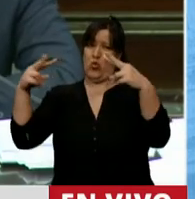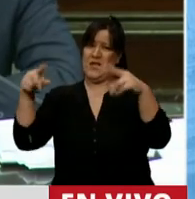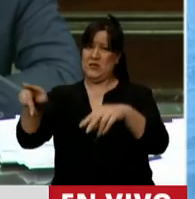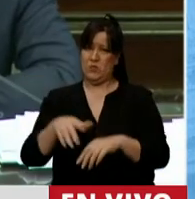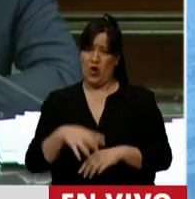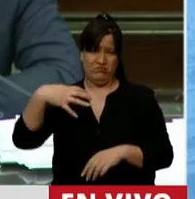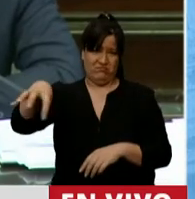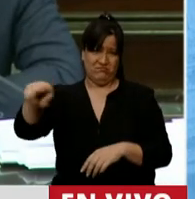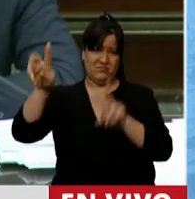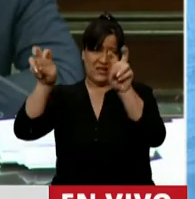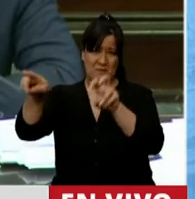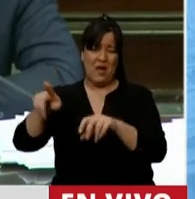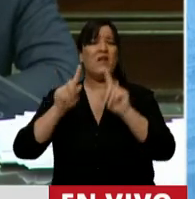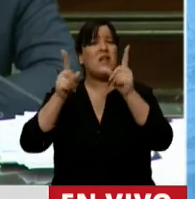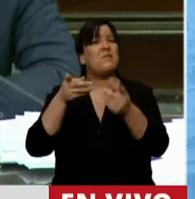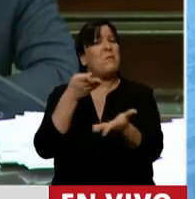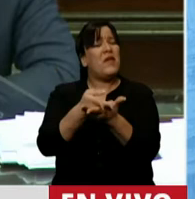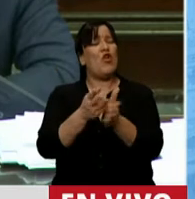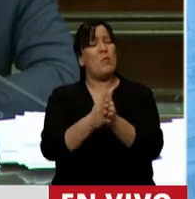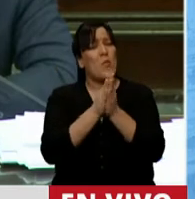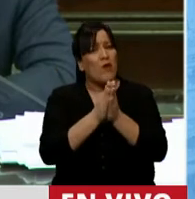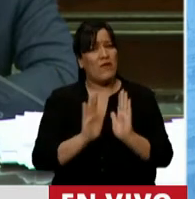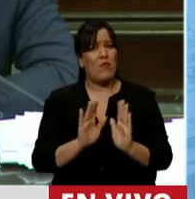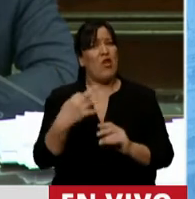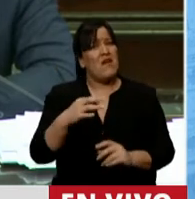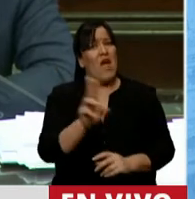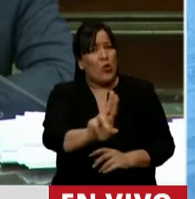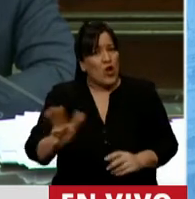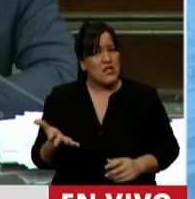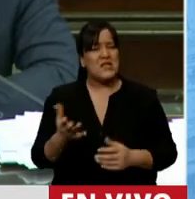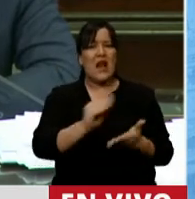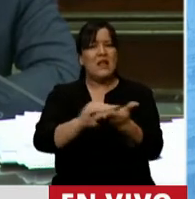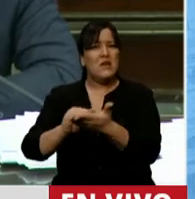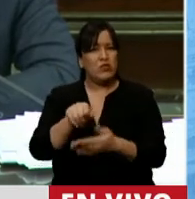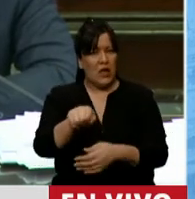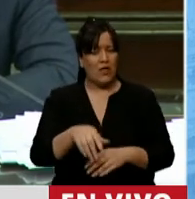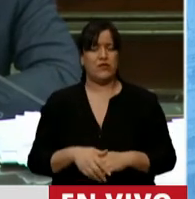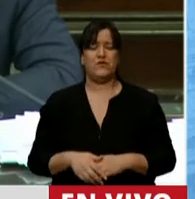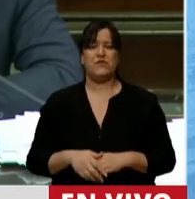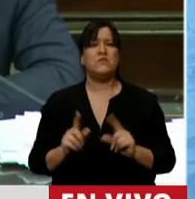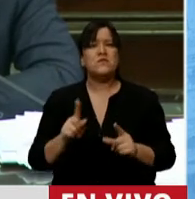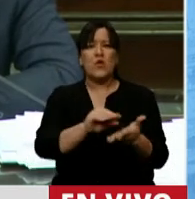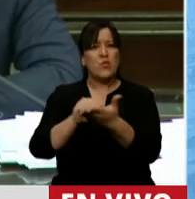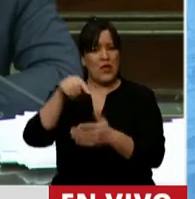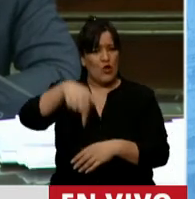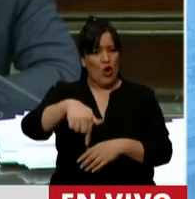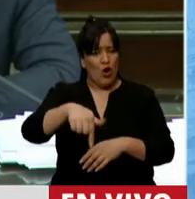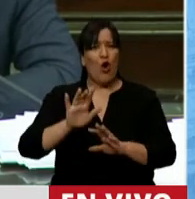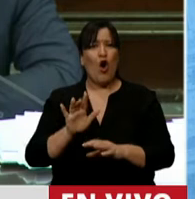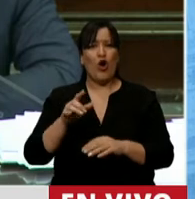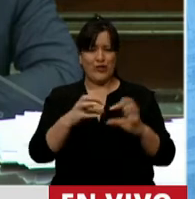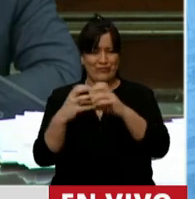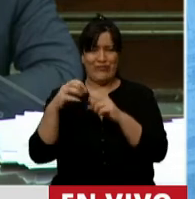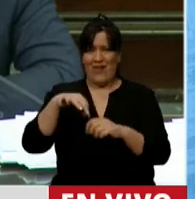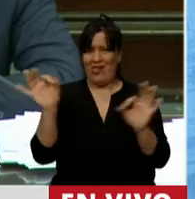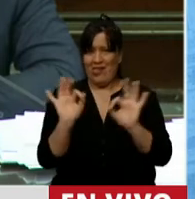le pido, por favor, autorice a los diputados a los diputados que hoy no